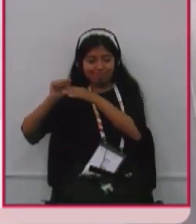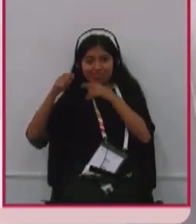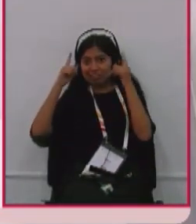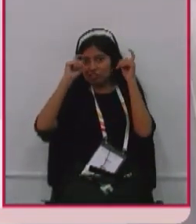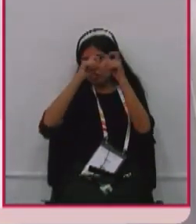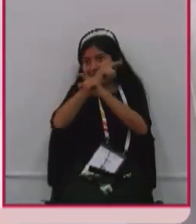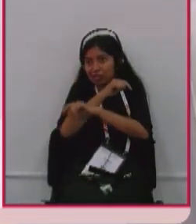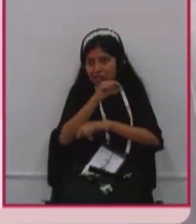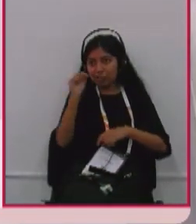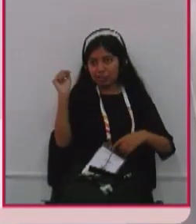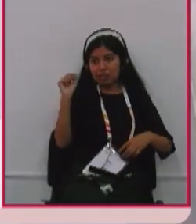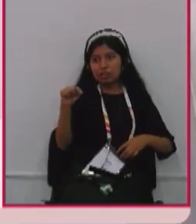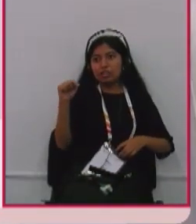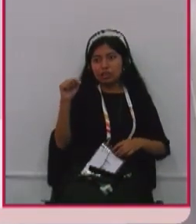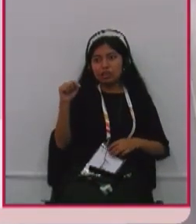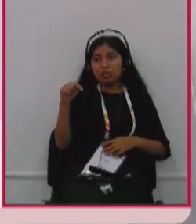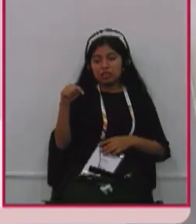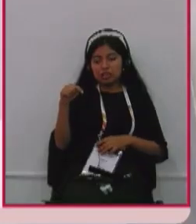a ese